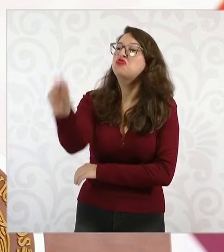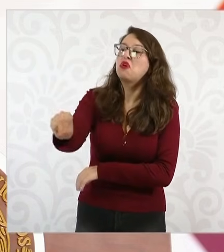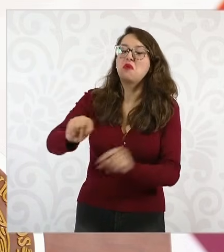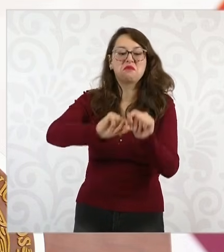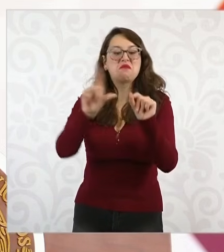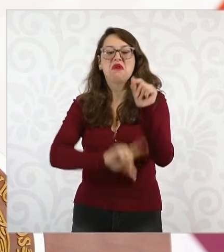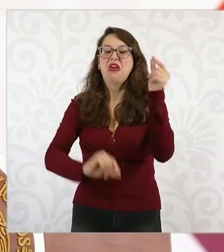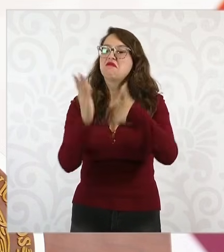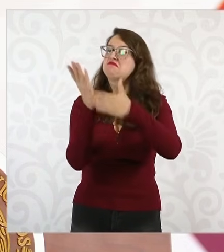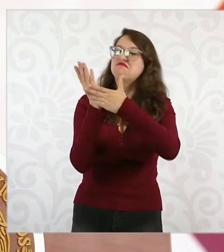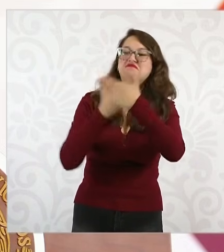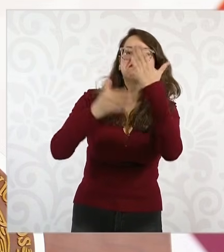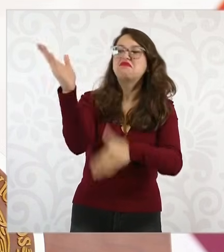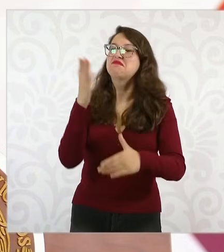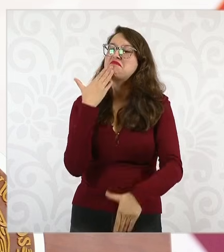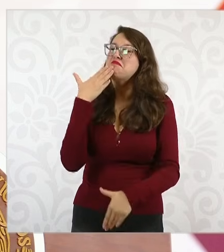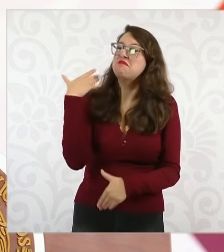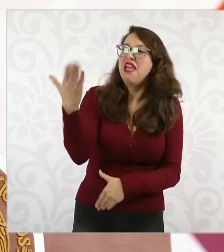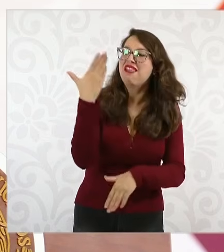Primero